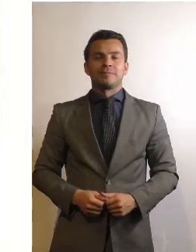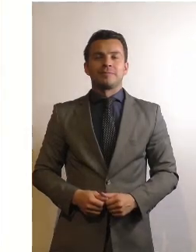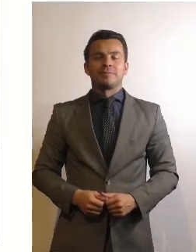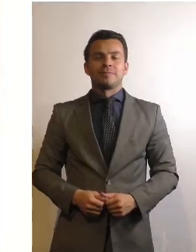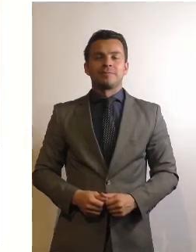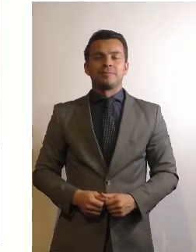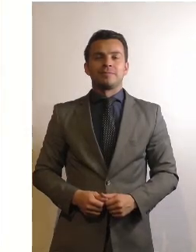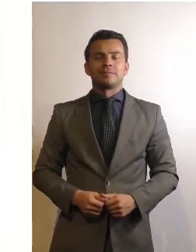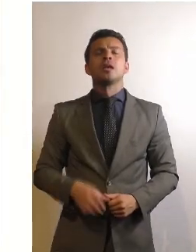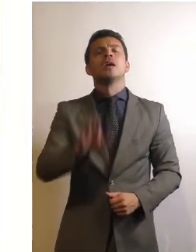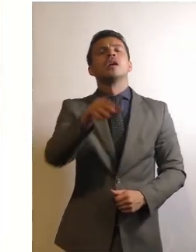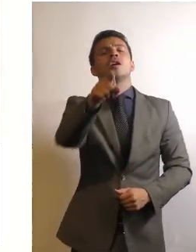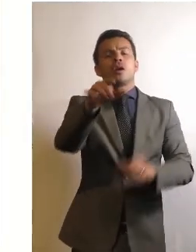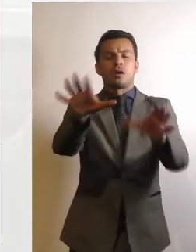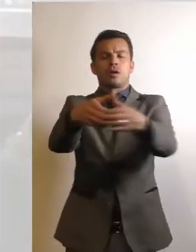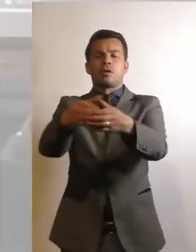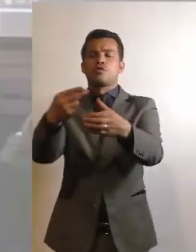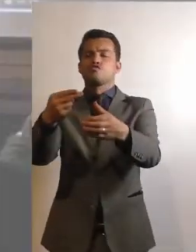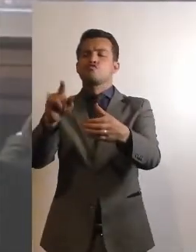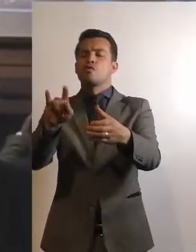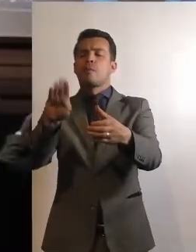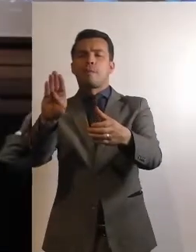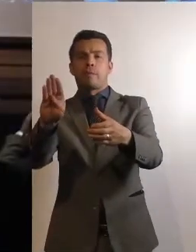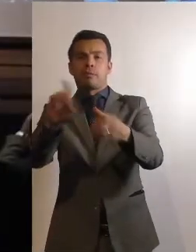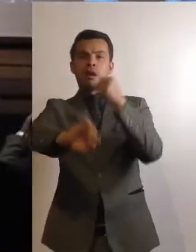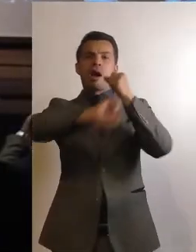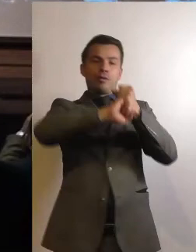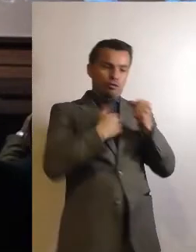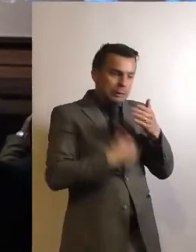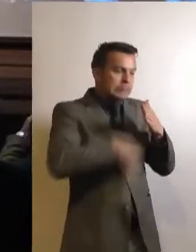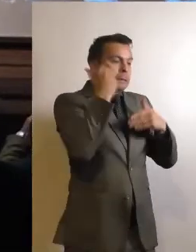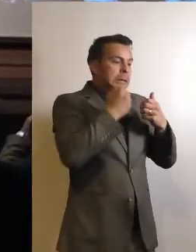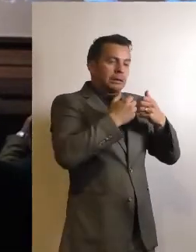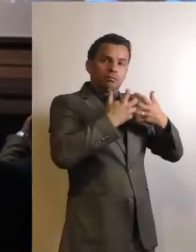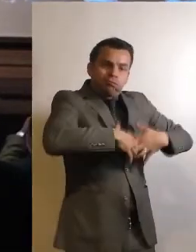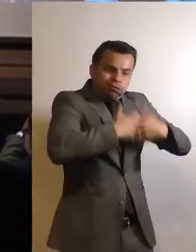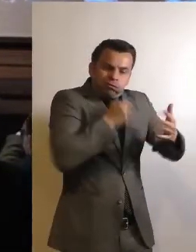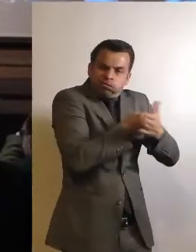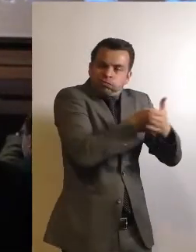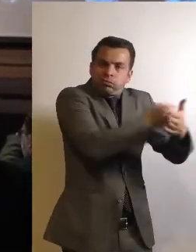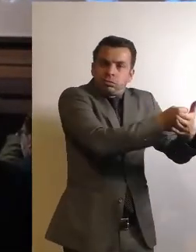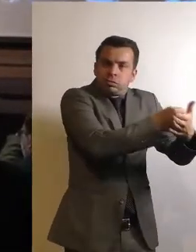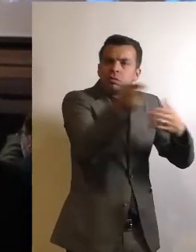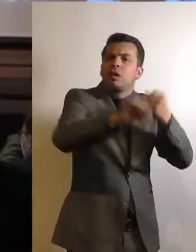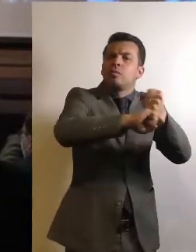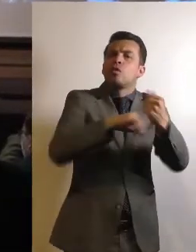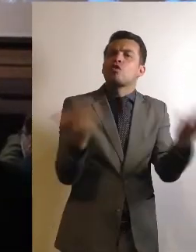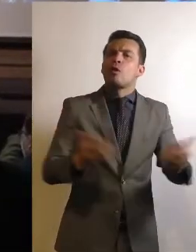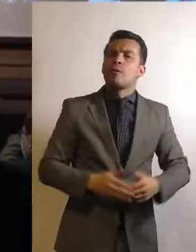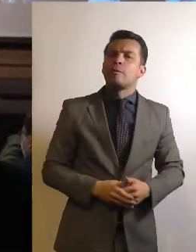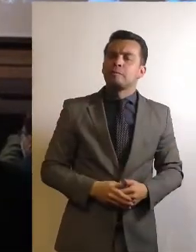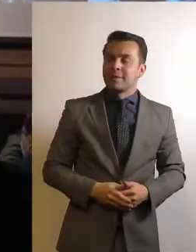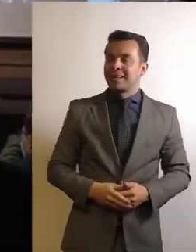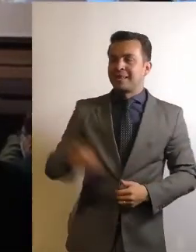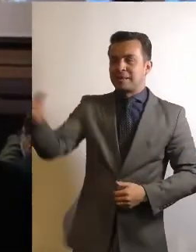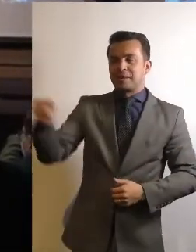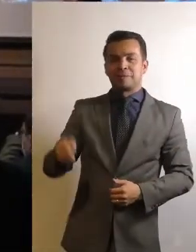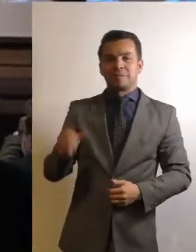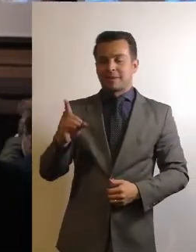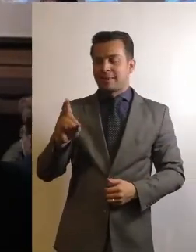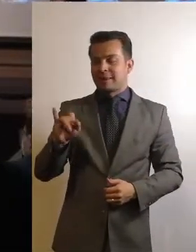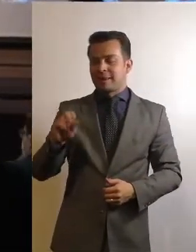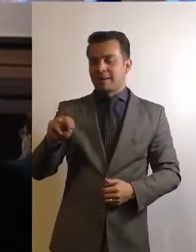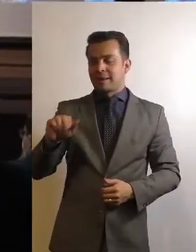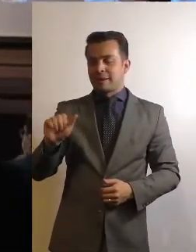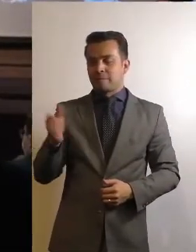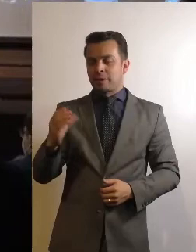¿Cómo el HOB puede apoyar a los emprendedores? Me permito invitar a la directora del HOB IEX, Diana Carolina Mora, a dar respuesta a esta